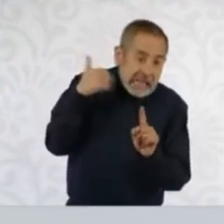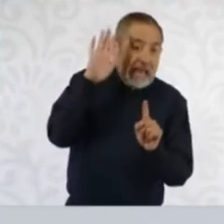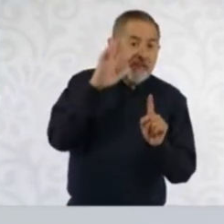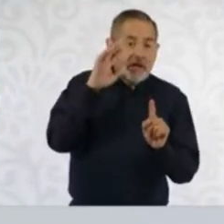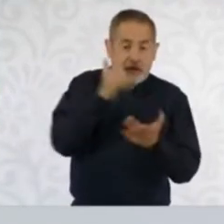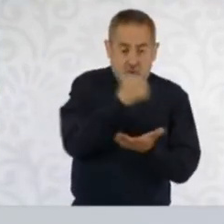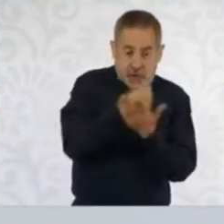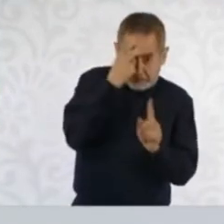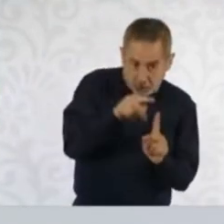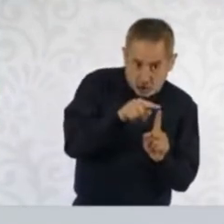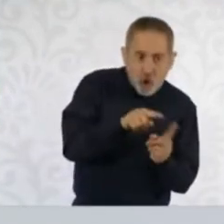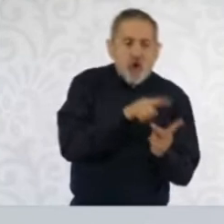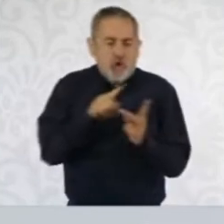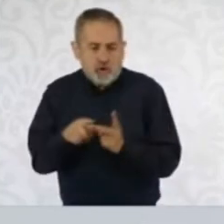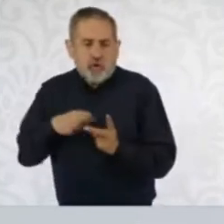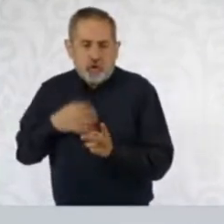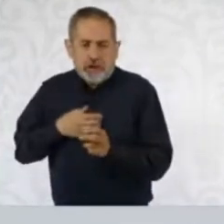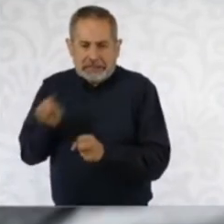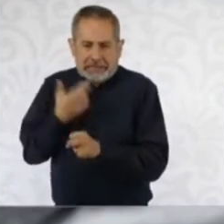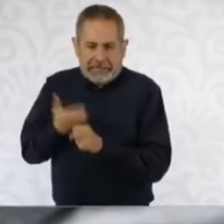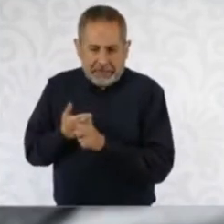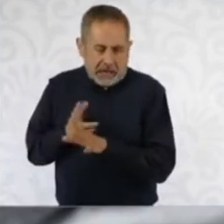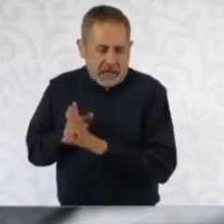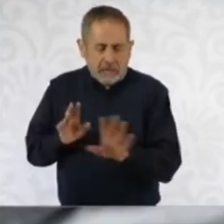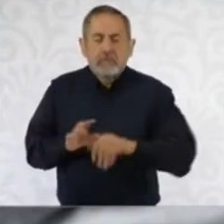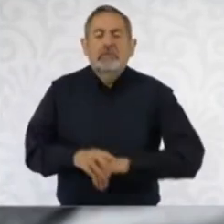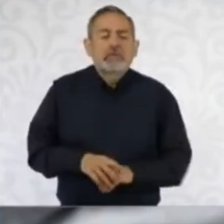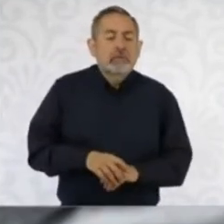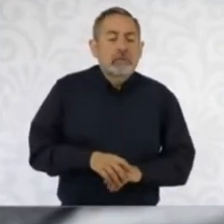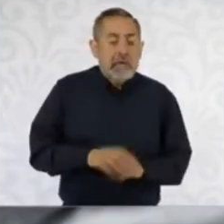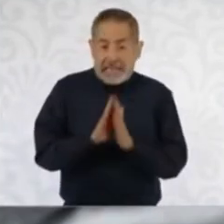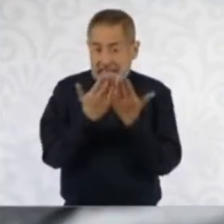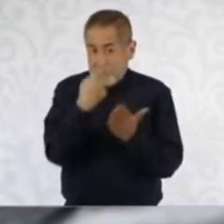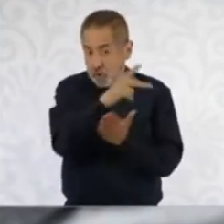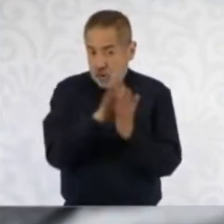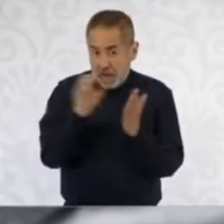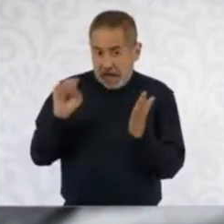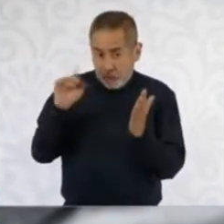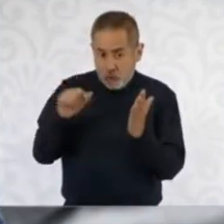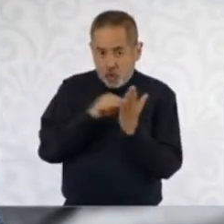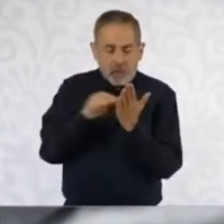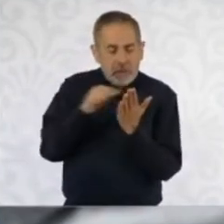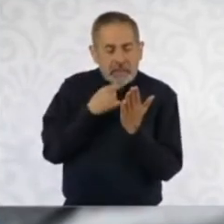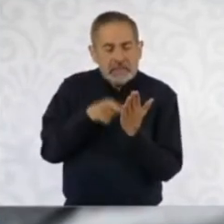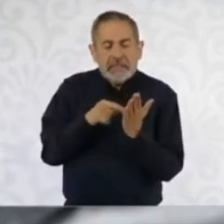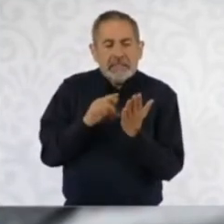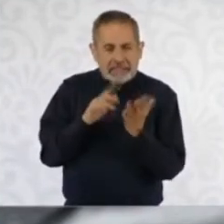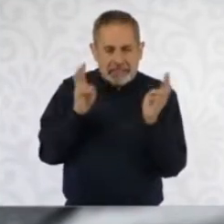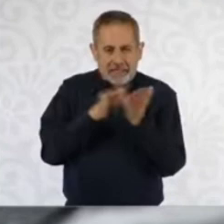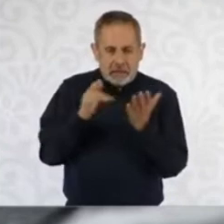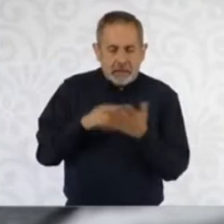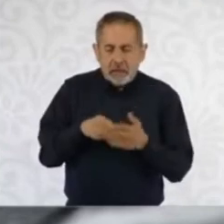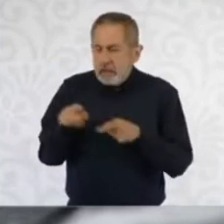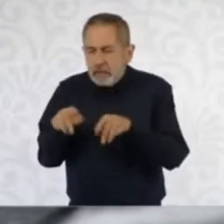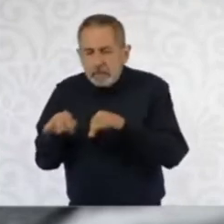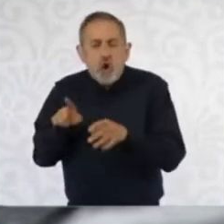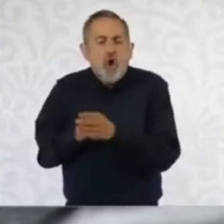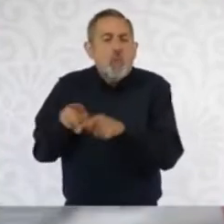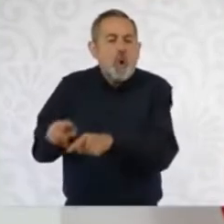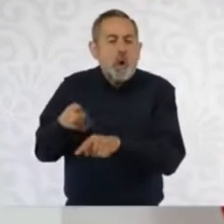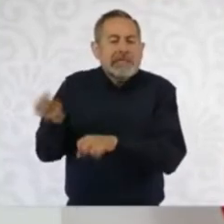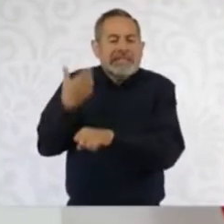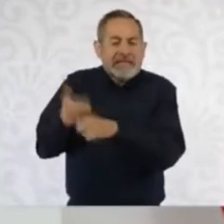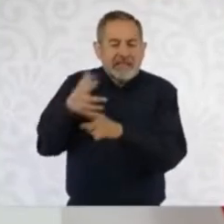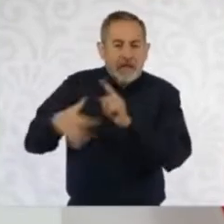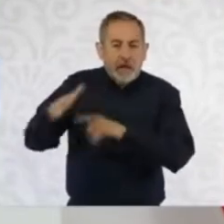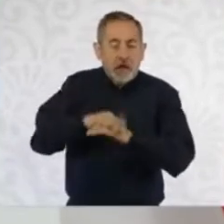Ahí cuenta en su libro, gracias, la manera en que yo llegué a ser secretaria de Medio Ambiente.